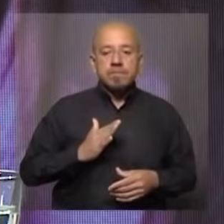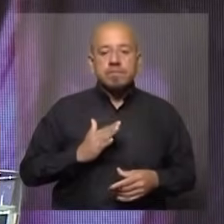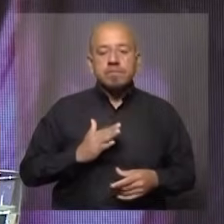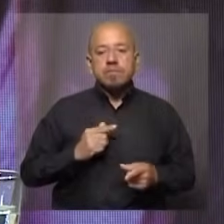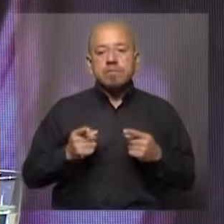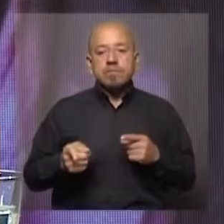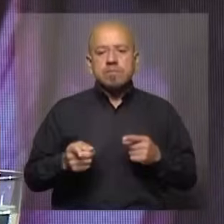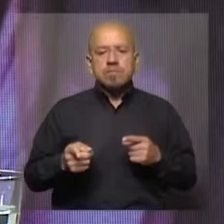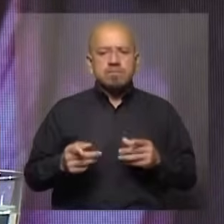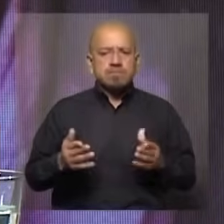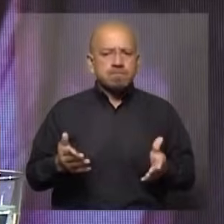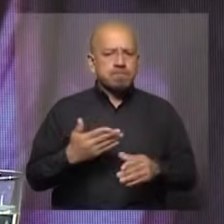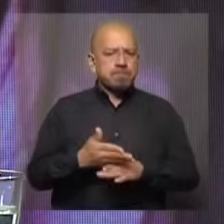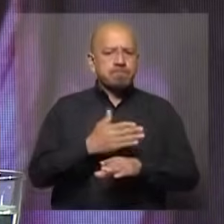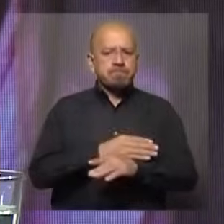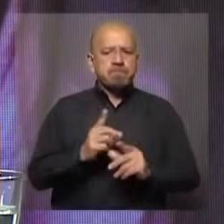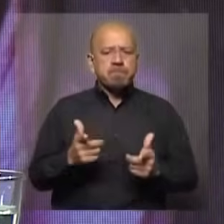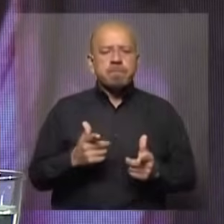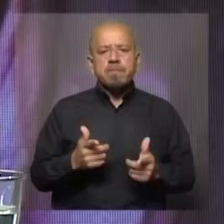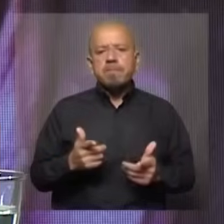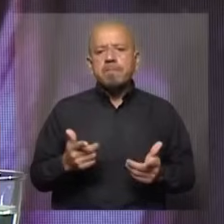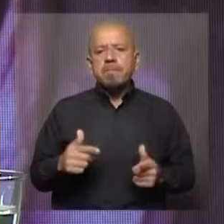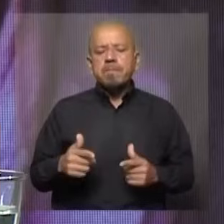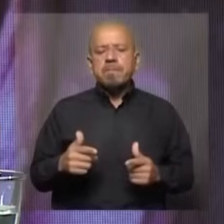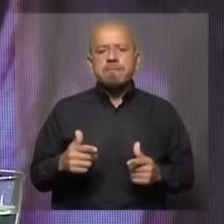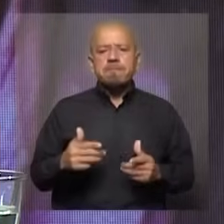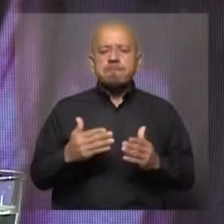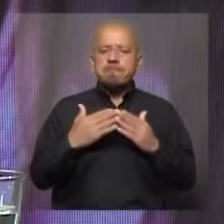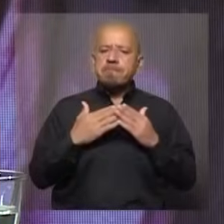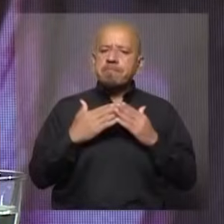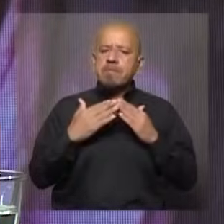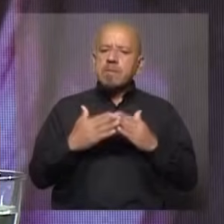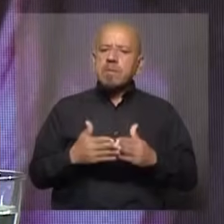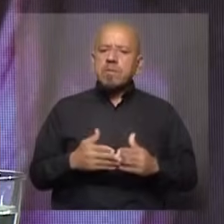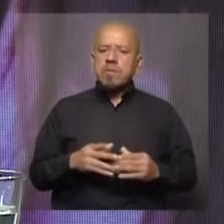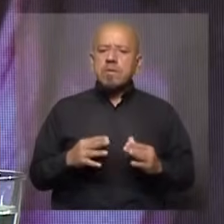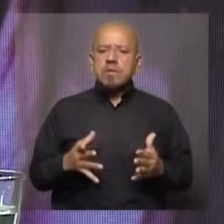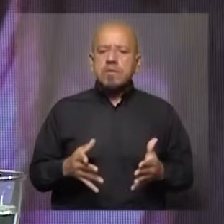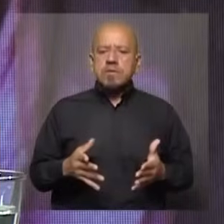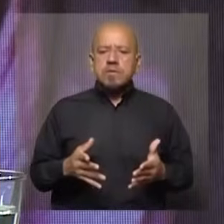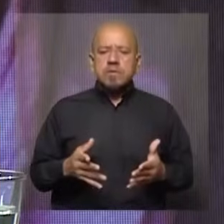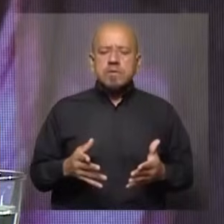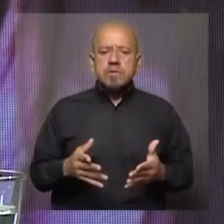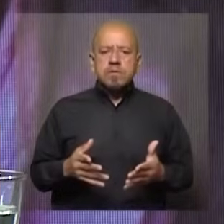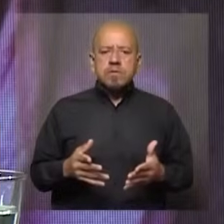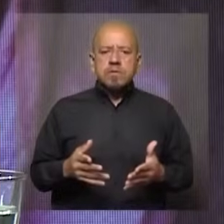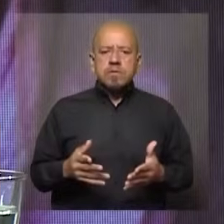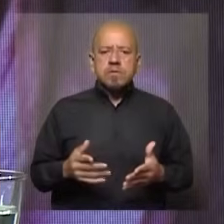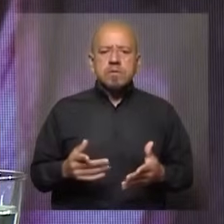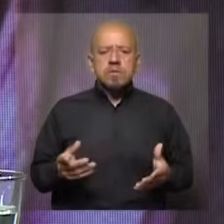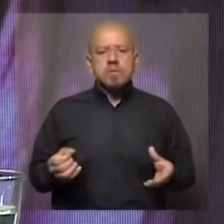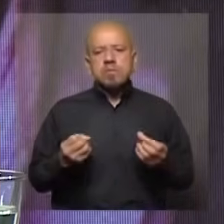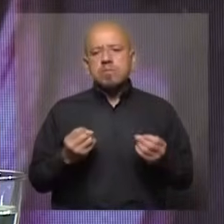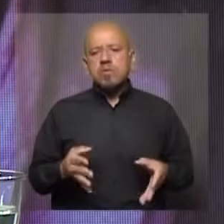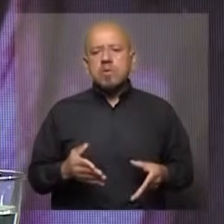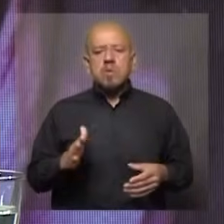ocupa espacios que antes no tenía. La pregunta quizás sería, en vez de si por qué tiene que ser